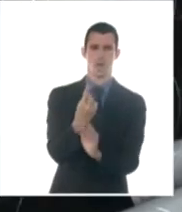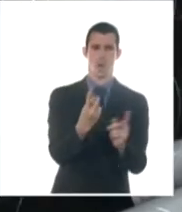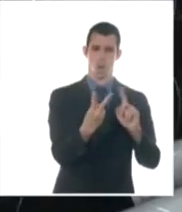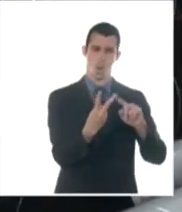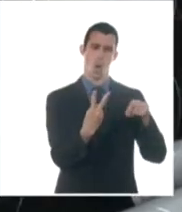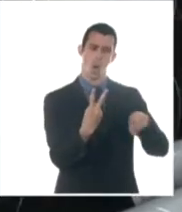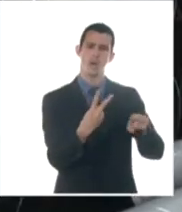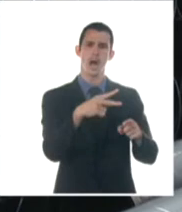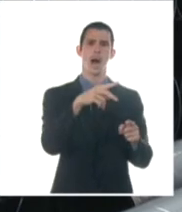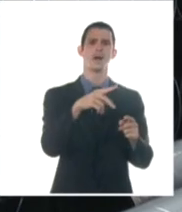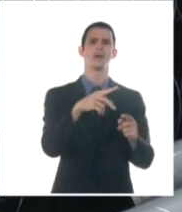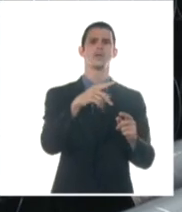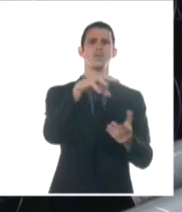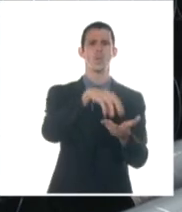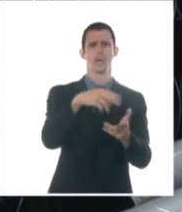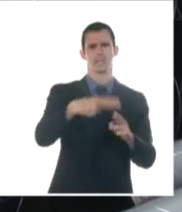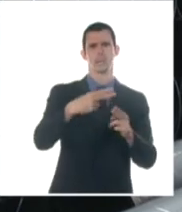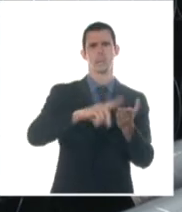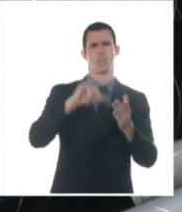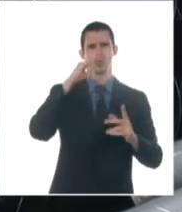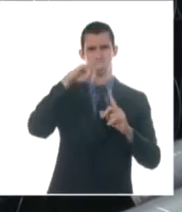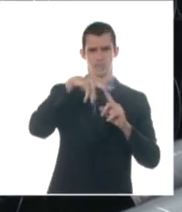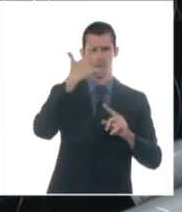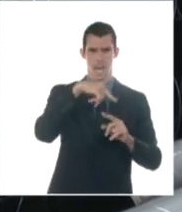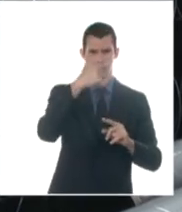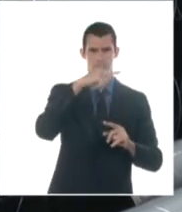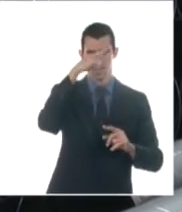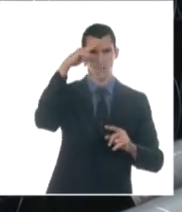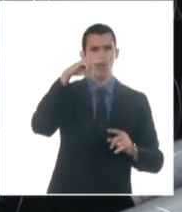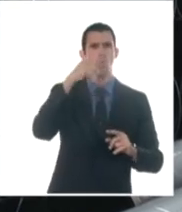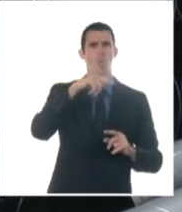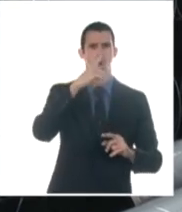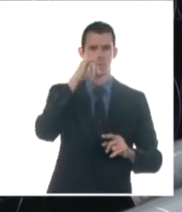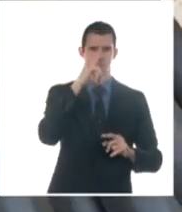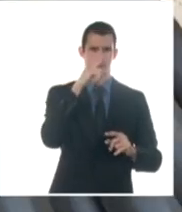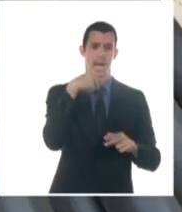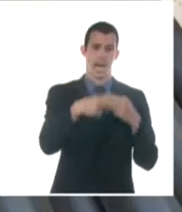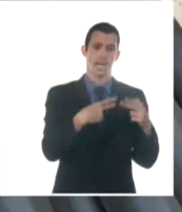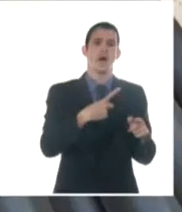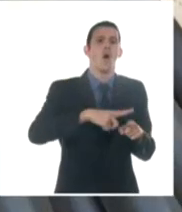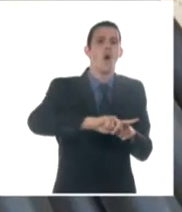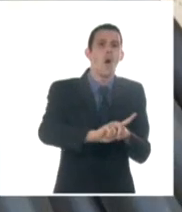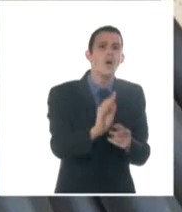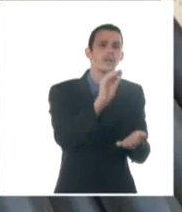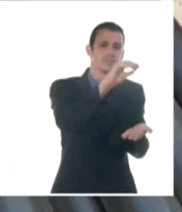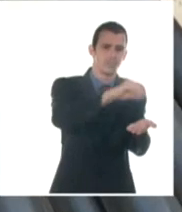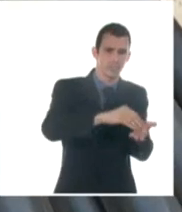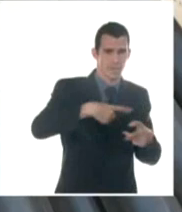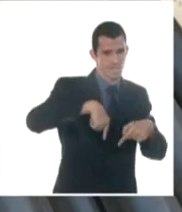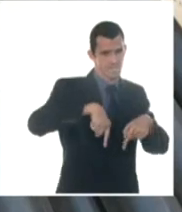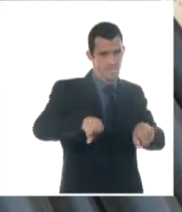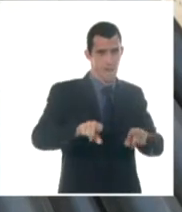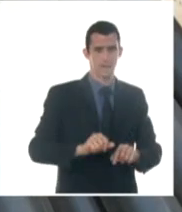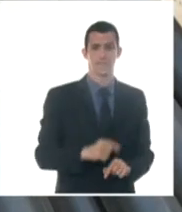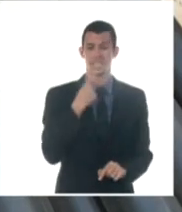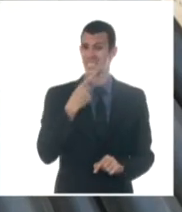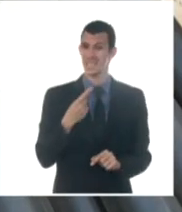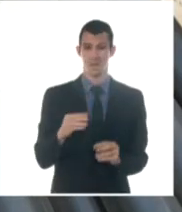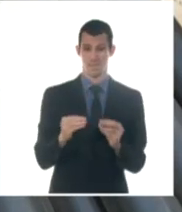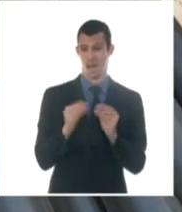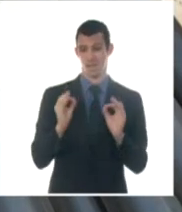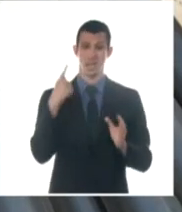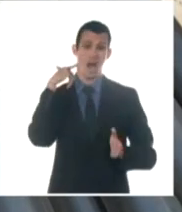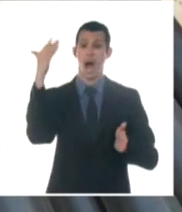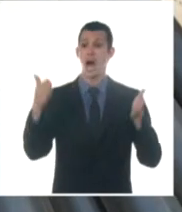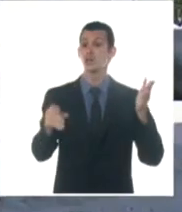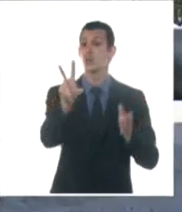comunidad. Proyecciones inversionistas en el sector hidráulico 2023 en Camagüey.